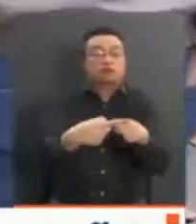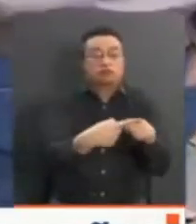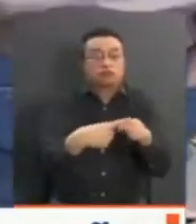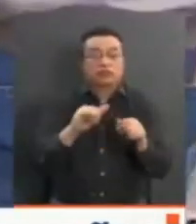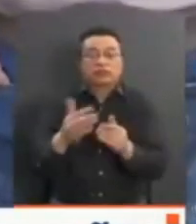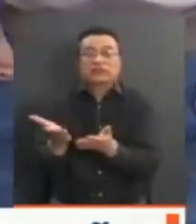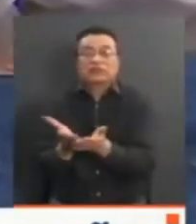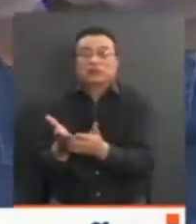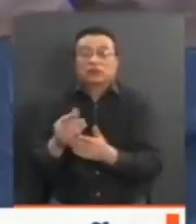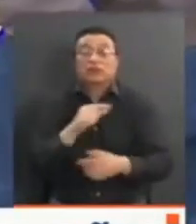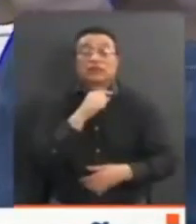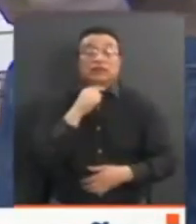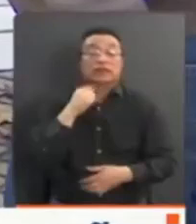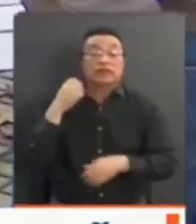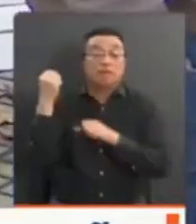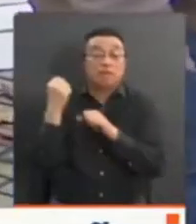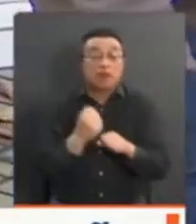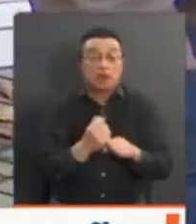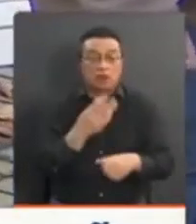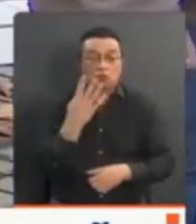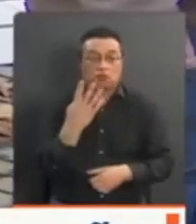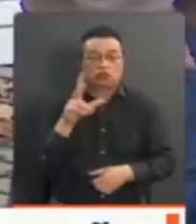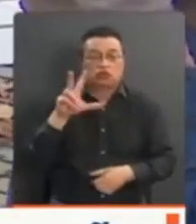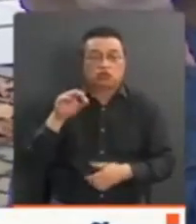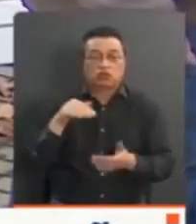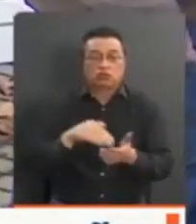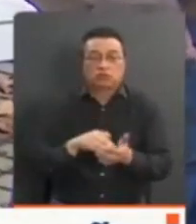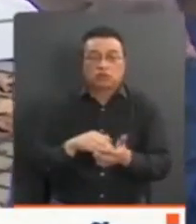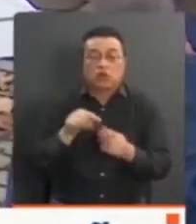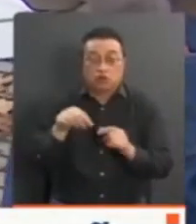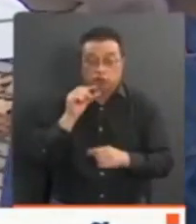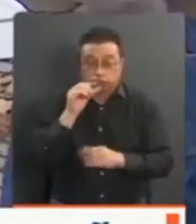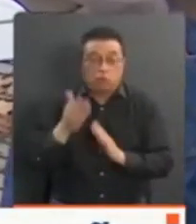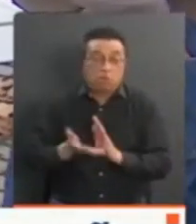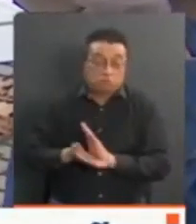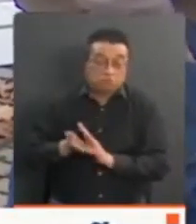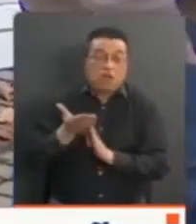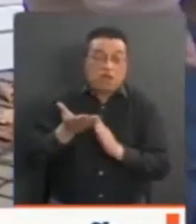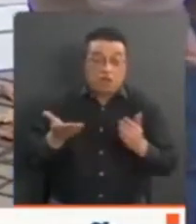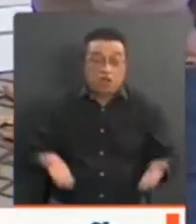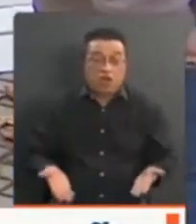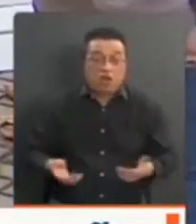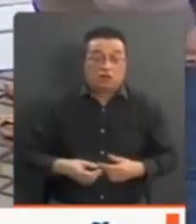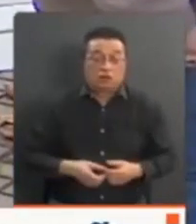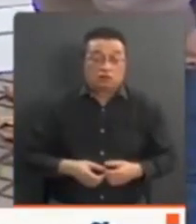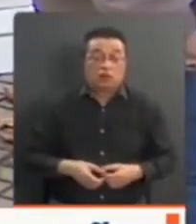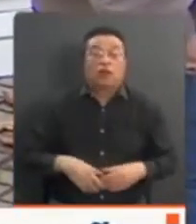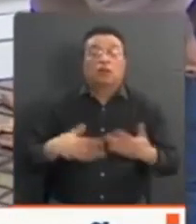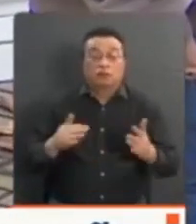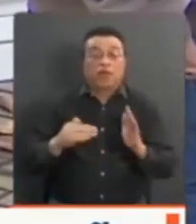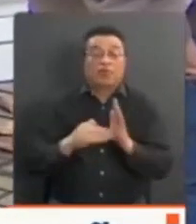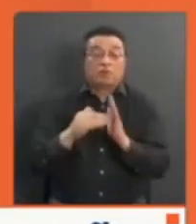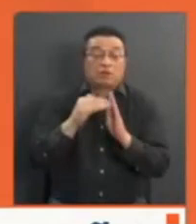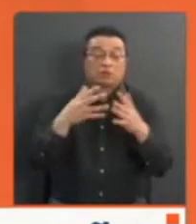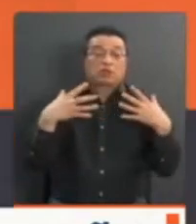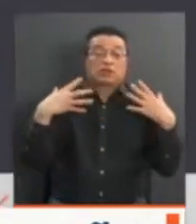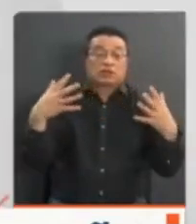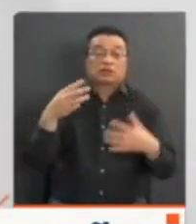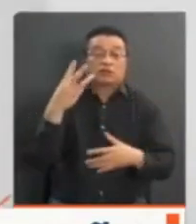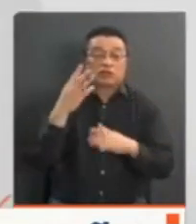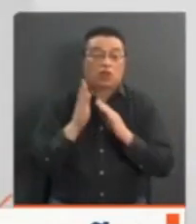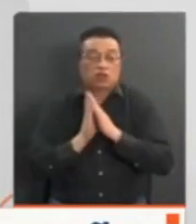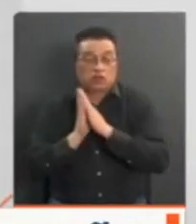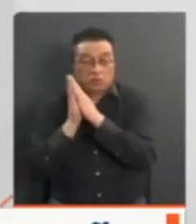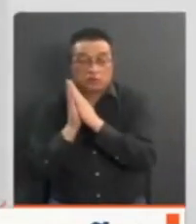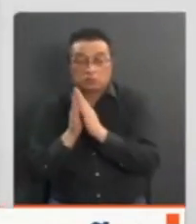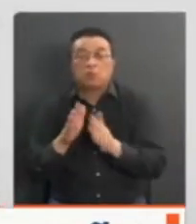San Miguel pagamos 480, ahora me subí hace poquito, y es un departamento grande, 3 dormitorios. Pongamos